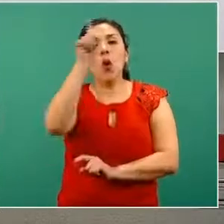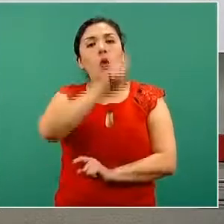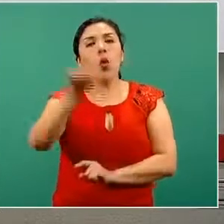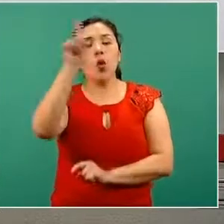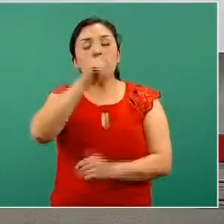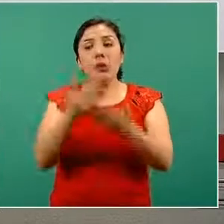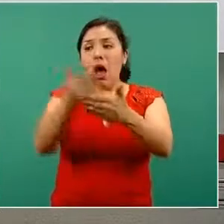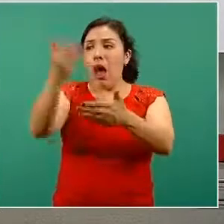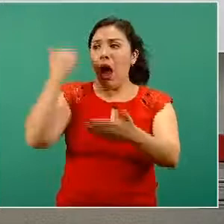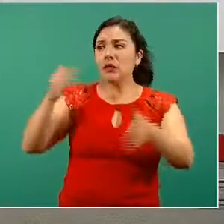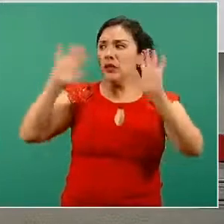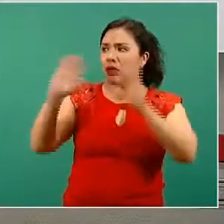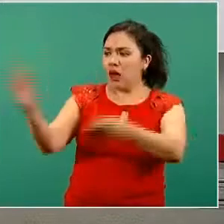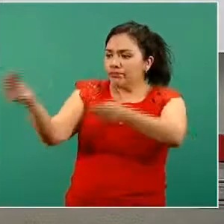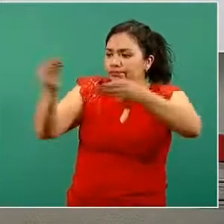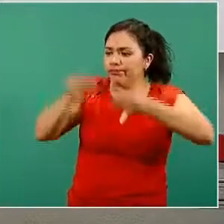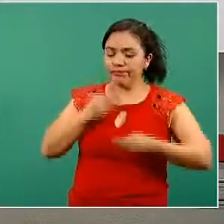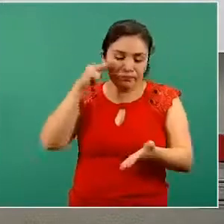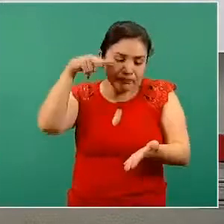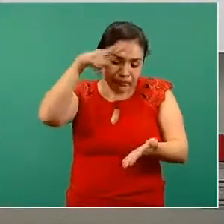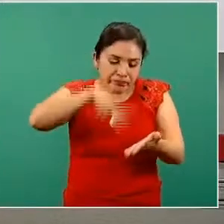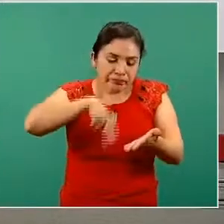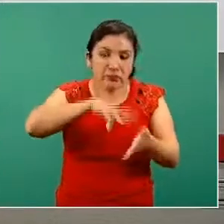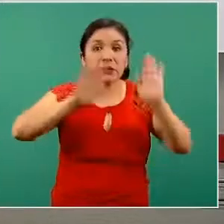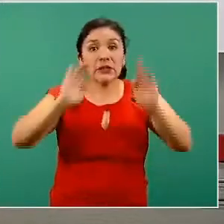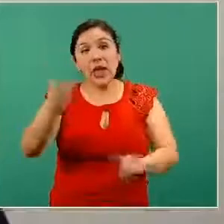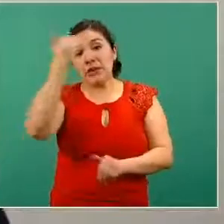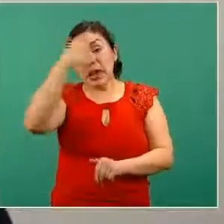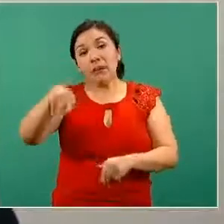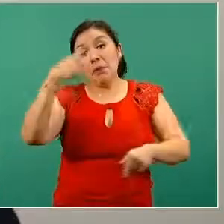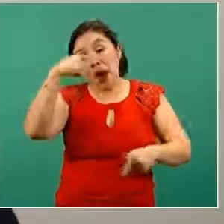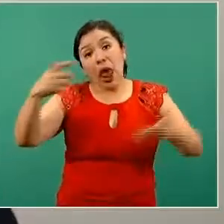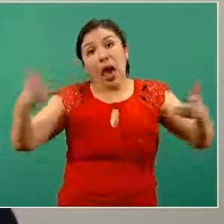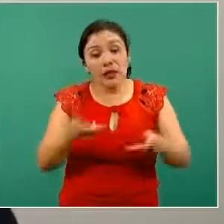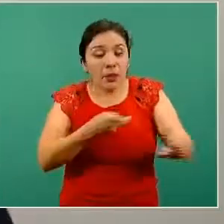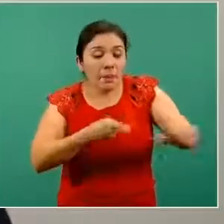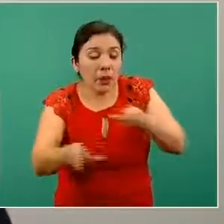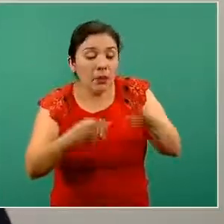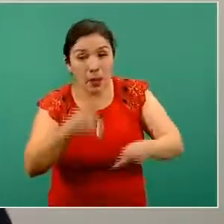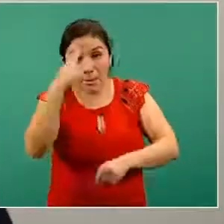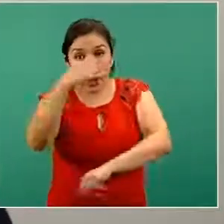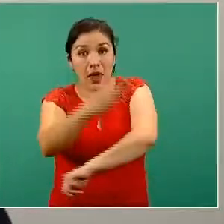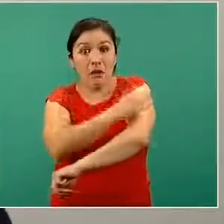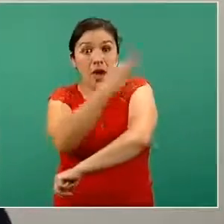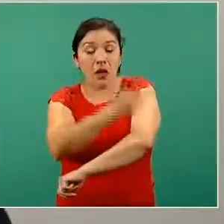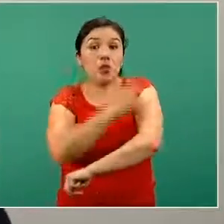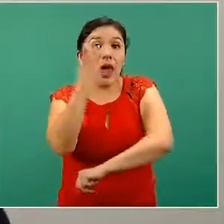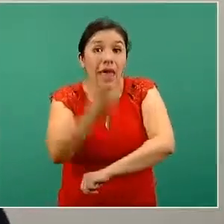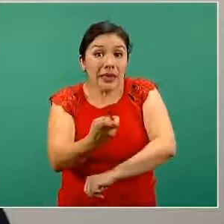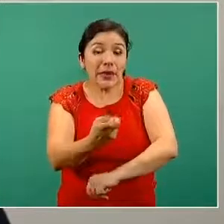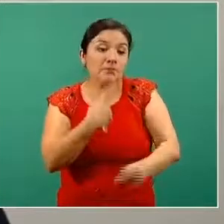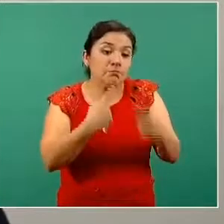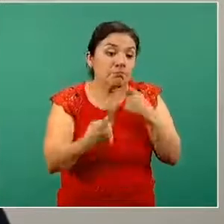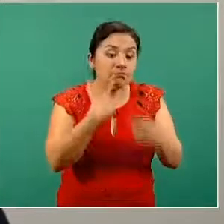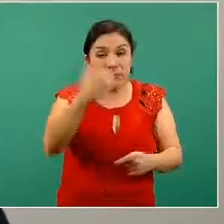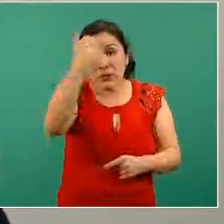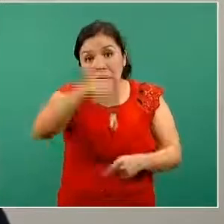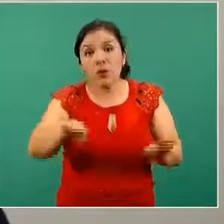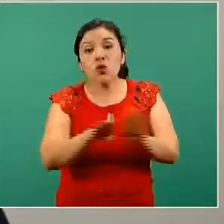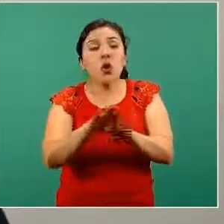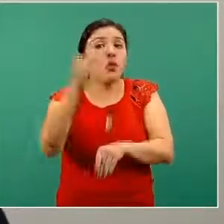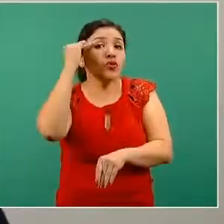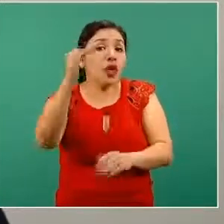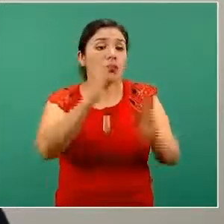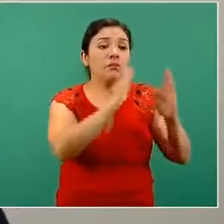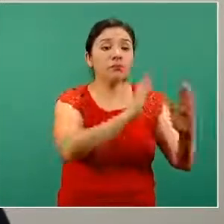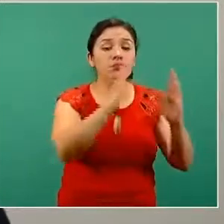fueron recibidas para realizar la Política Nacional de Vacunación, que es la que en su momento definió las diferentes etapas y por lo